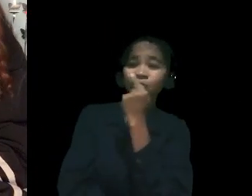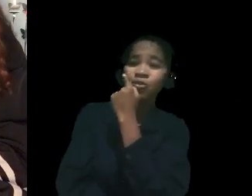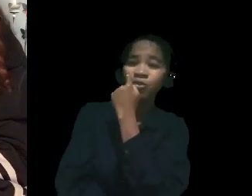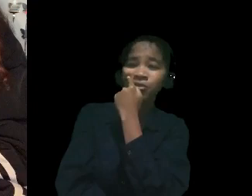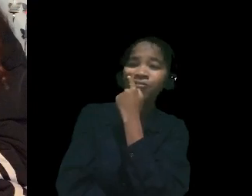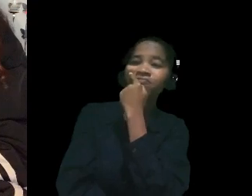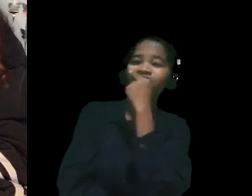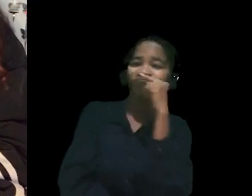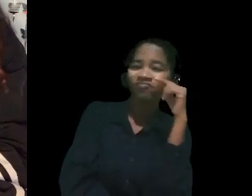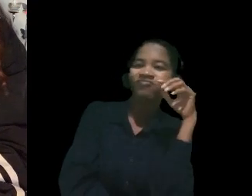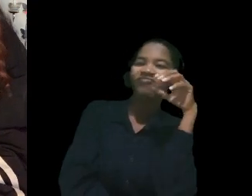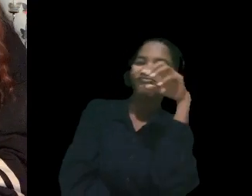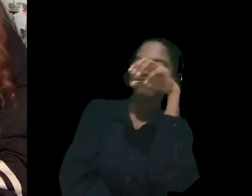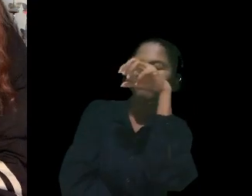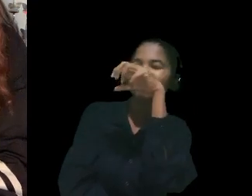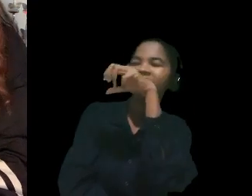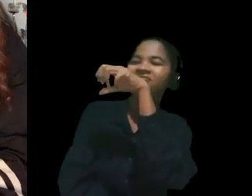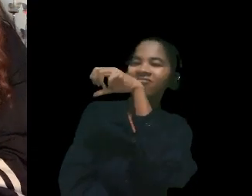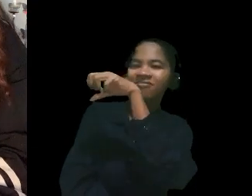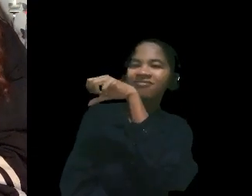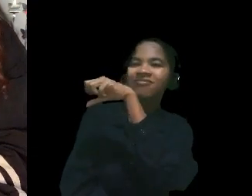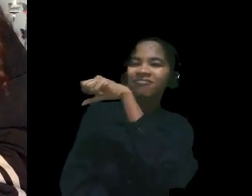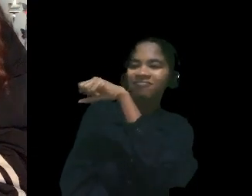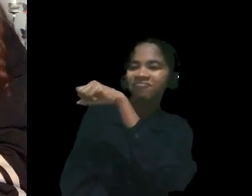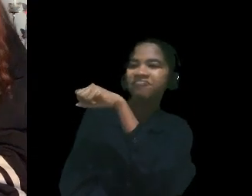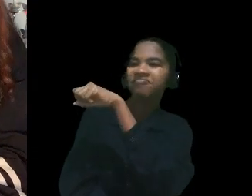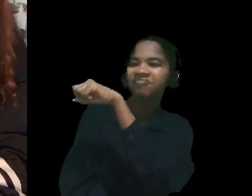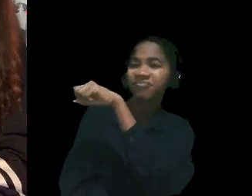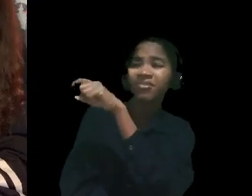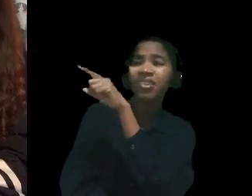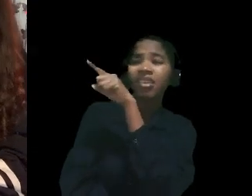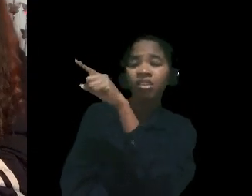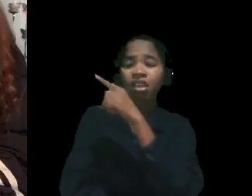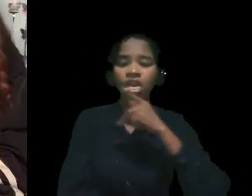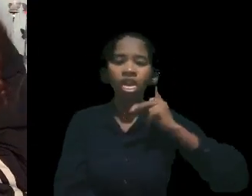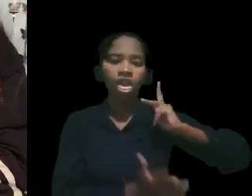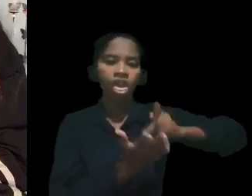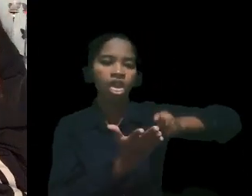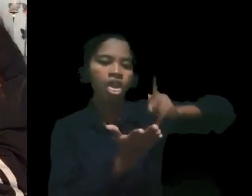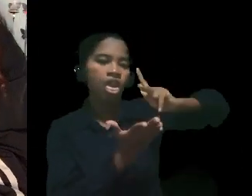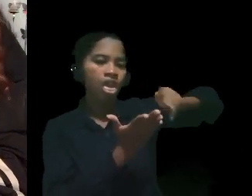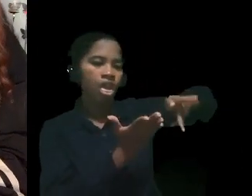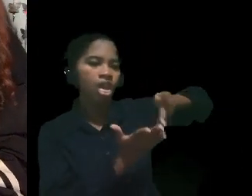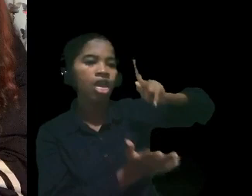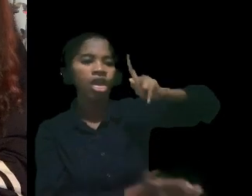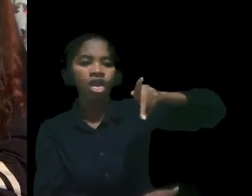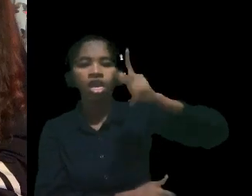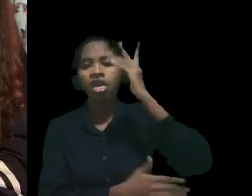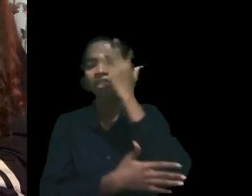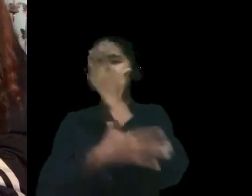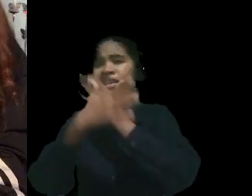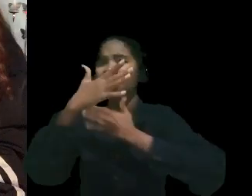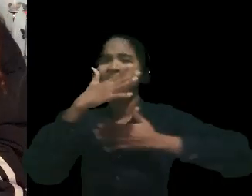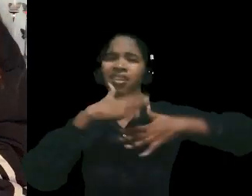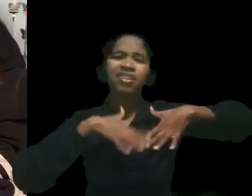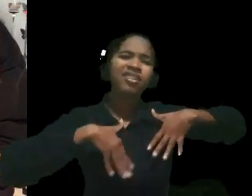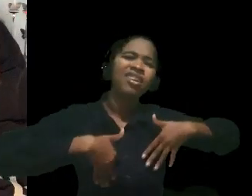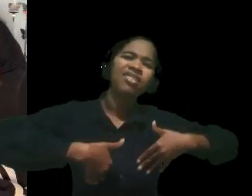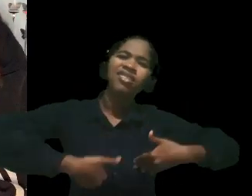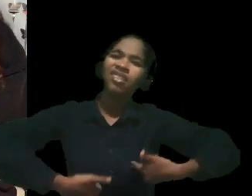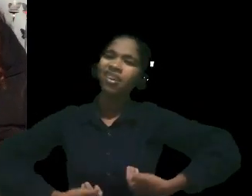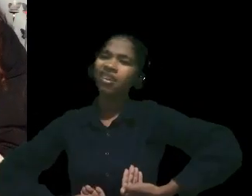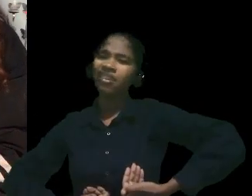en tus ojos con solo mirar que estás cansado de andar y